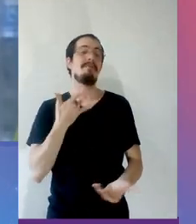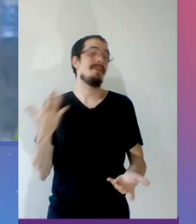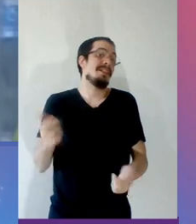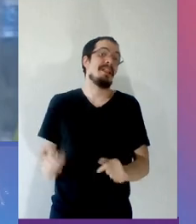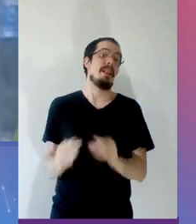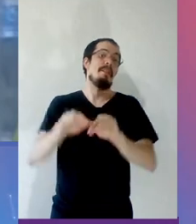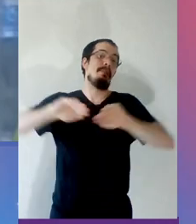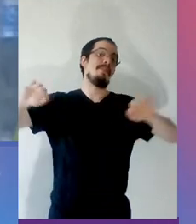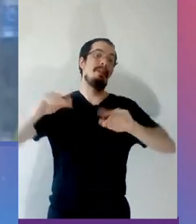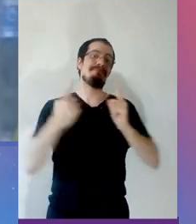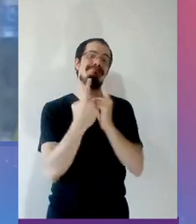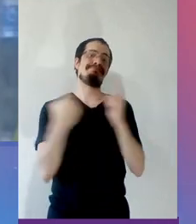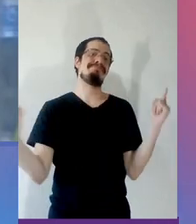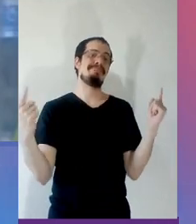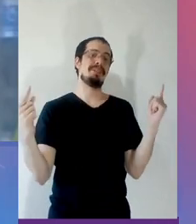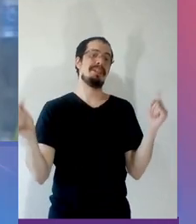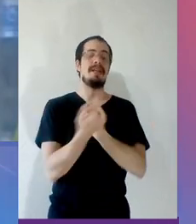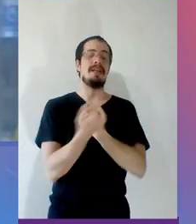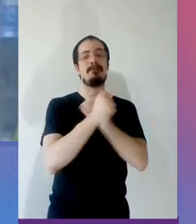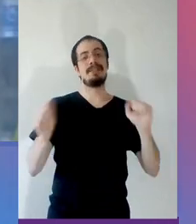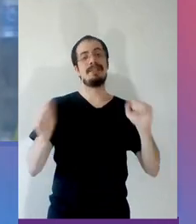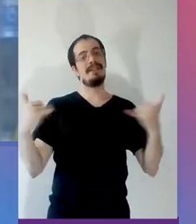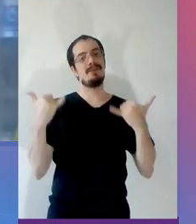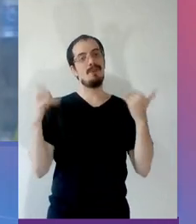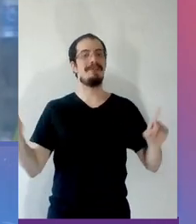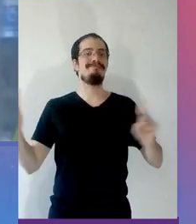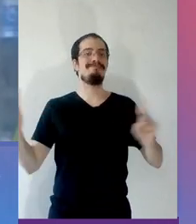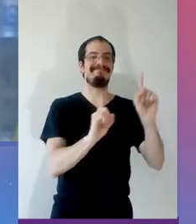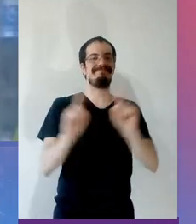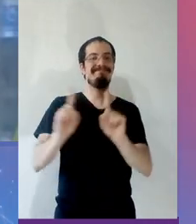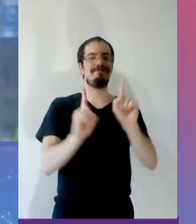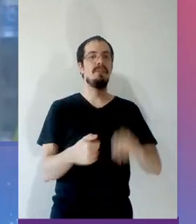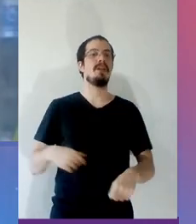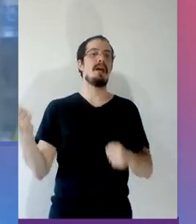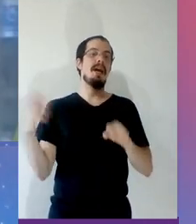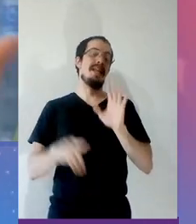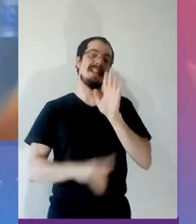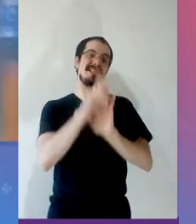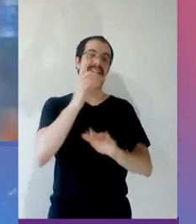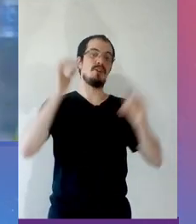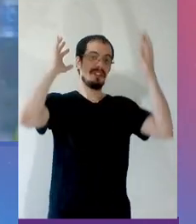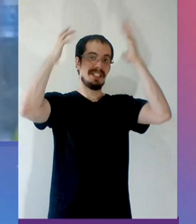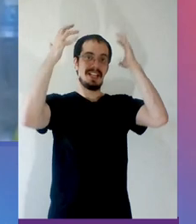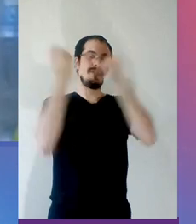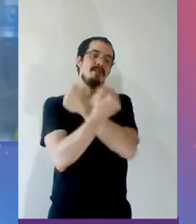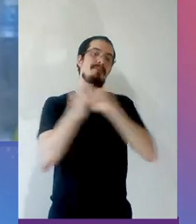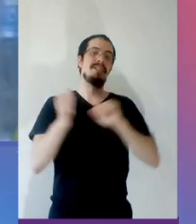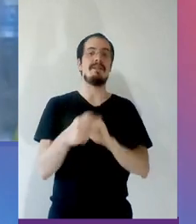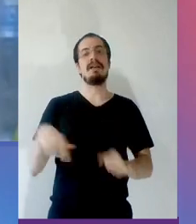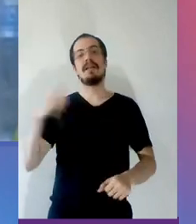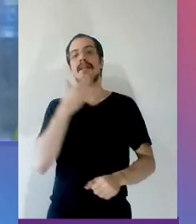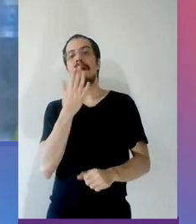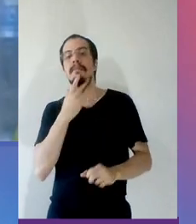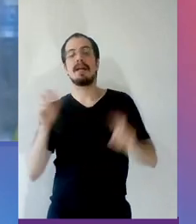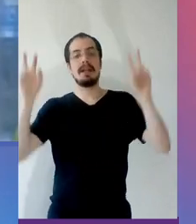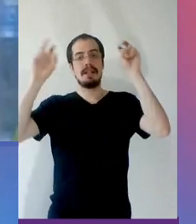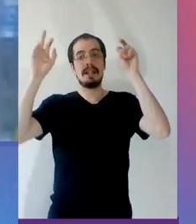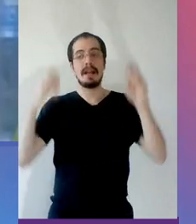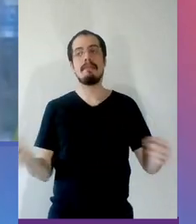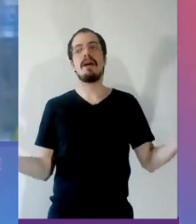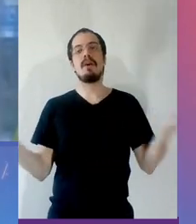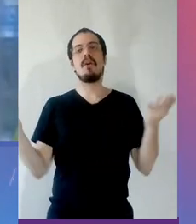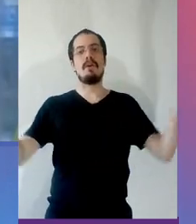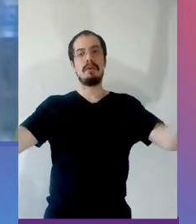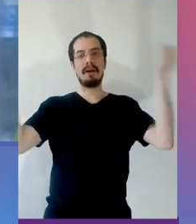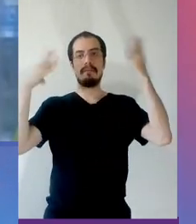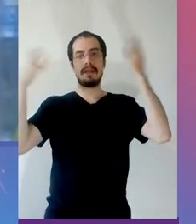psicomotor, en el desarrollo del cerebro propiamente tal, en la capacidad de aprendizaje que tienen, ¿ya?